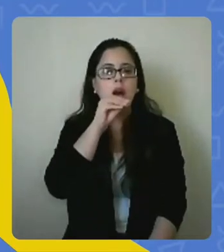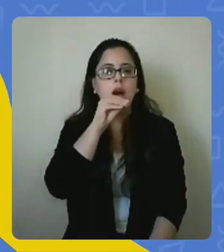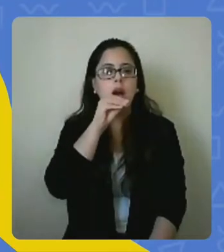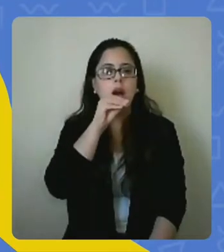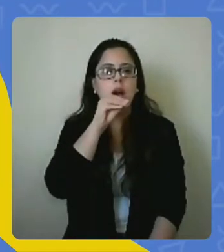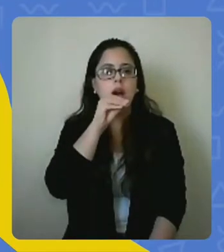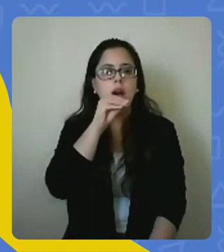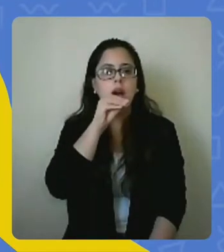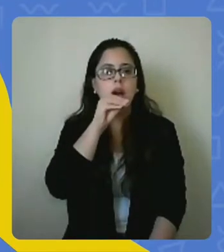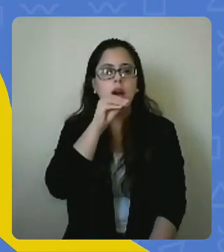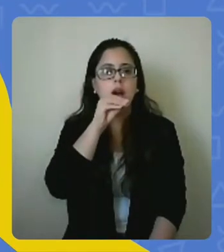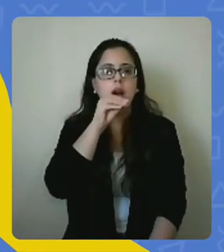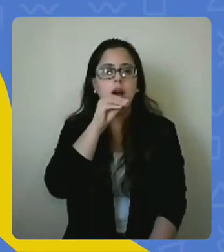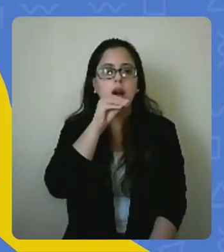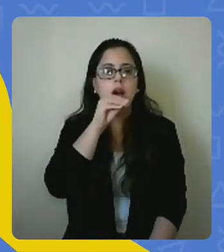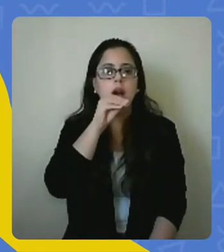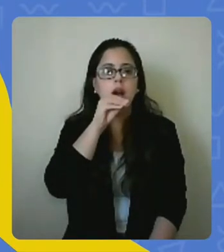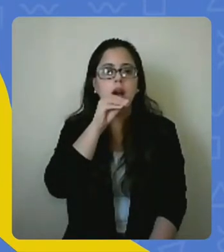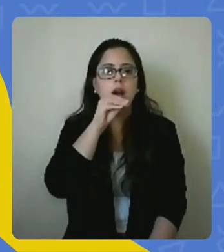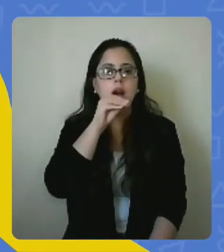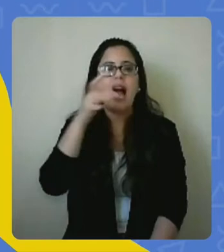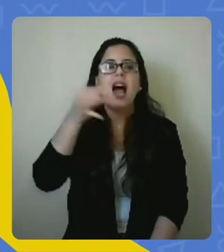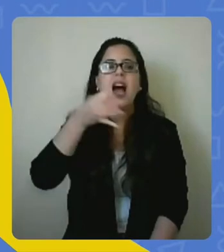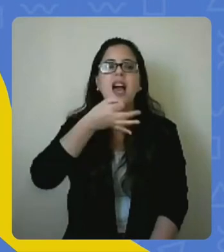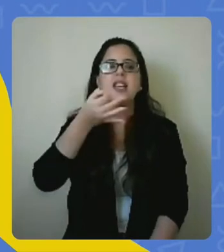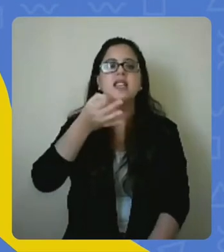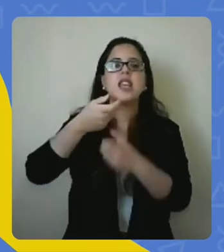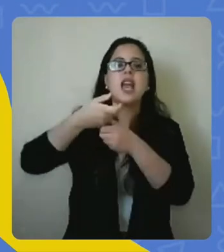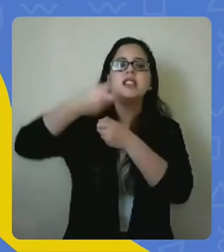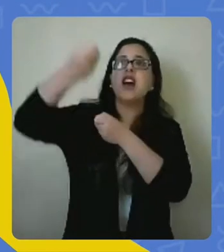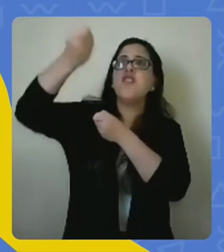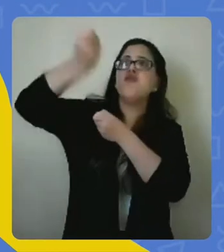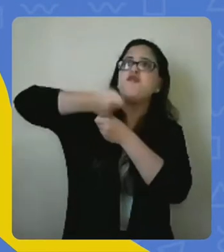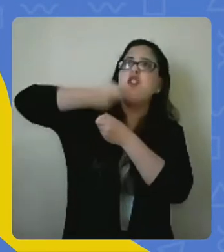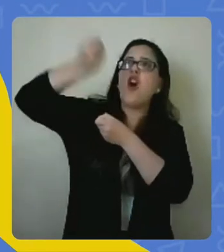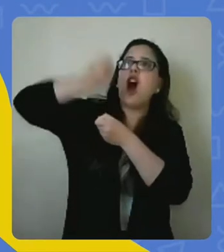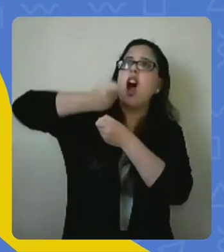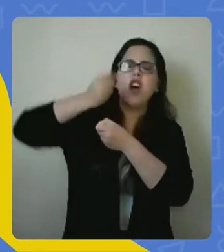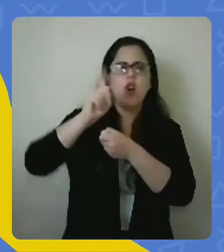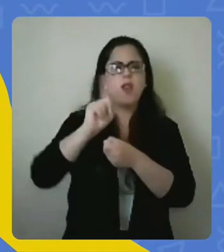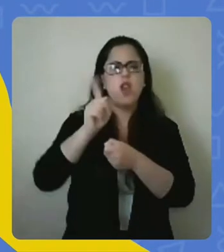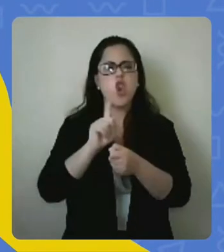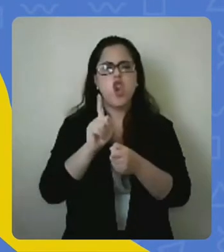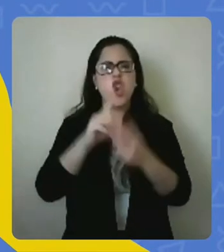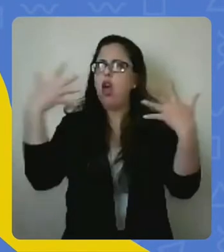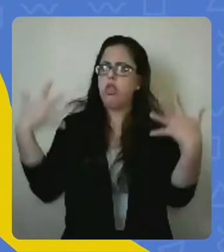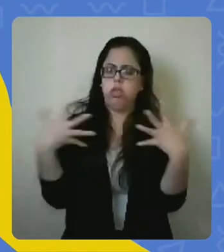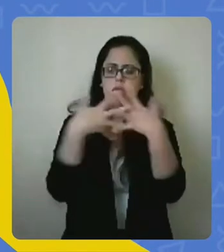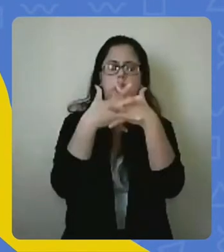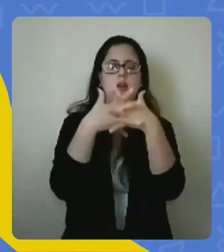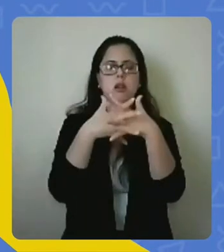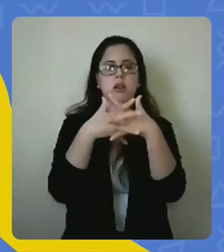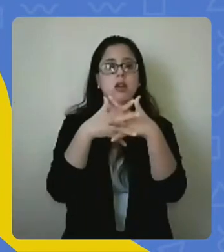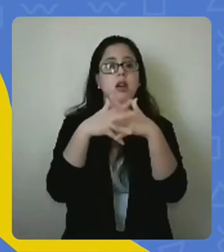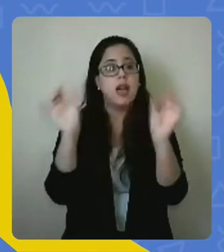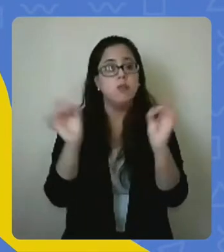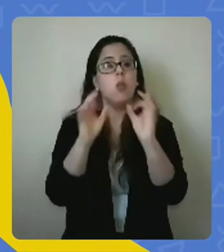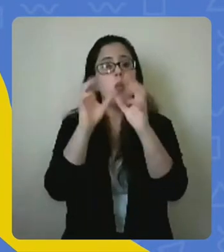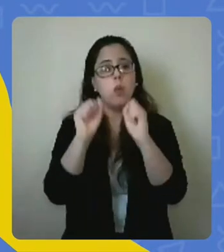volantín, no rima. No. No rima, ahí se podría reforzar un poquitito, ¿cierto? Los sonidos. No.